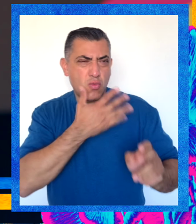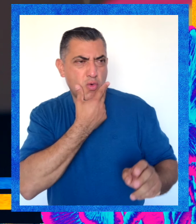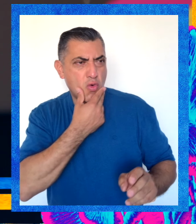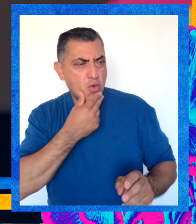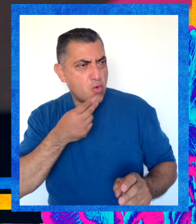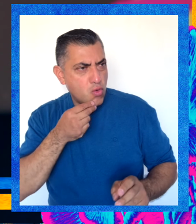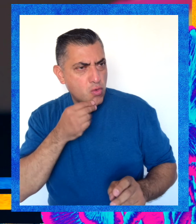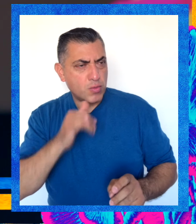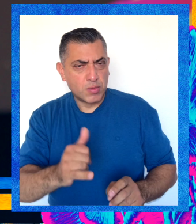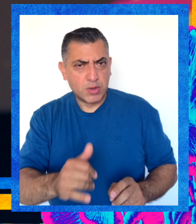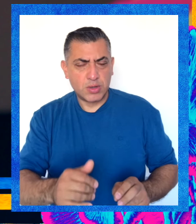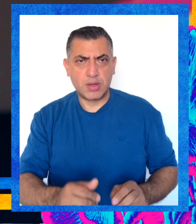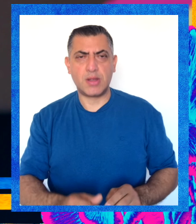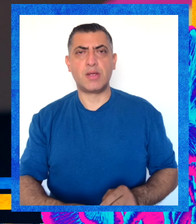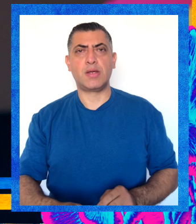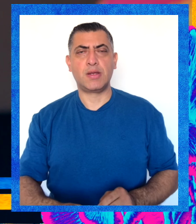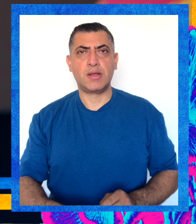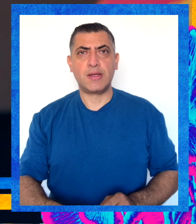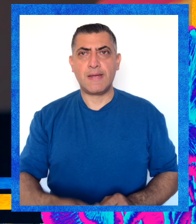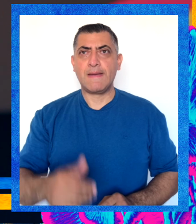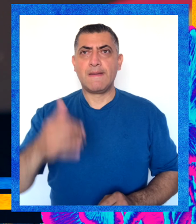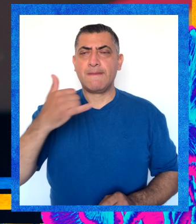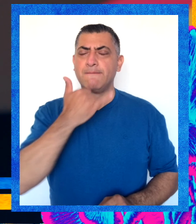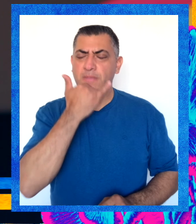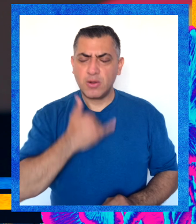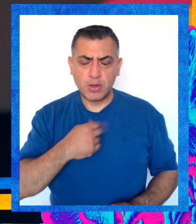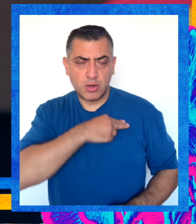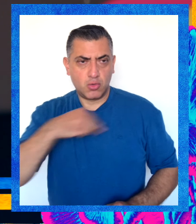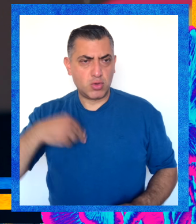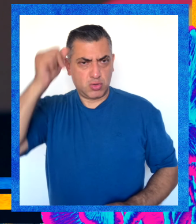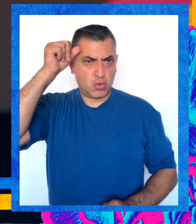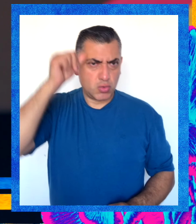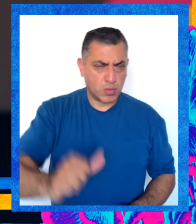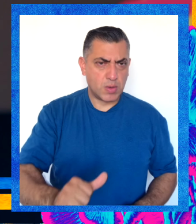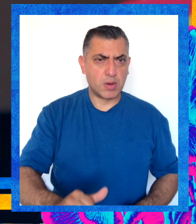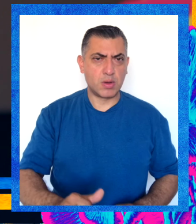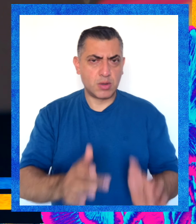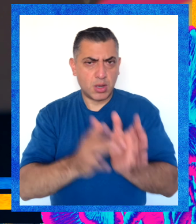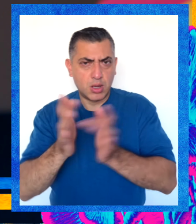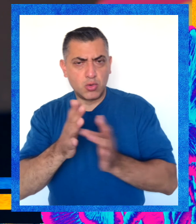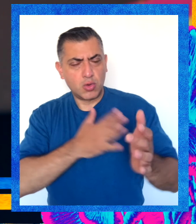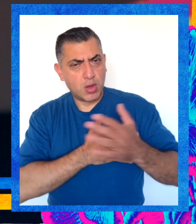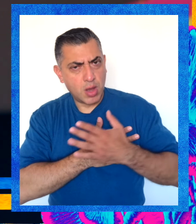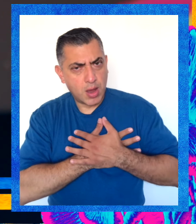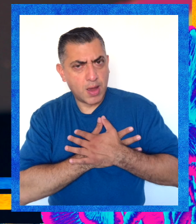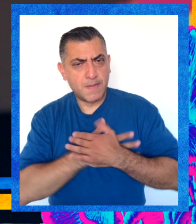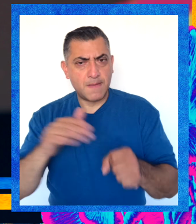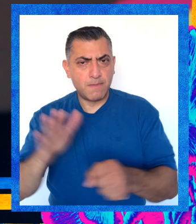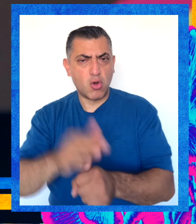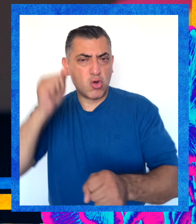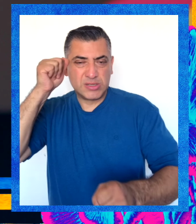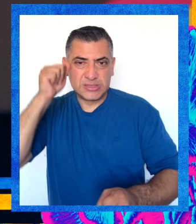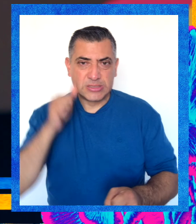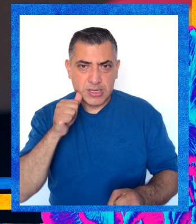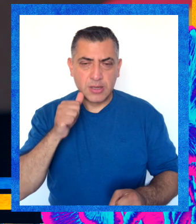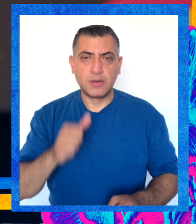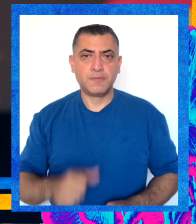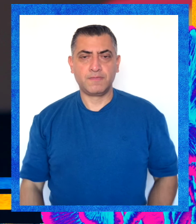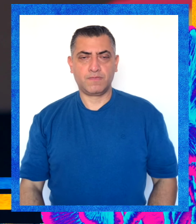expiación por nuestros pecados aún en el estado en que te encuentres jesús te ama y te amará toda tu vida es más